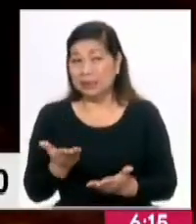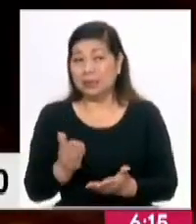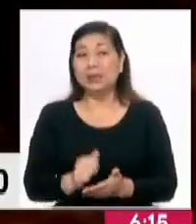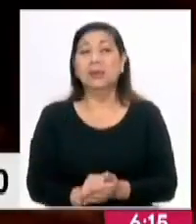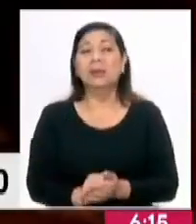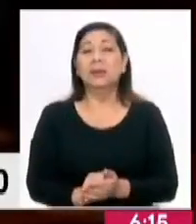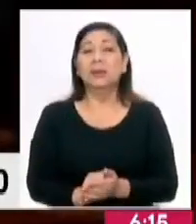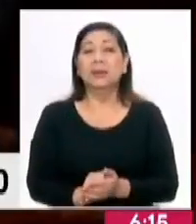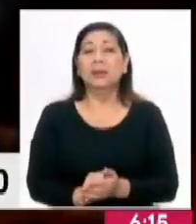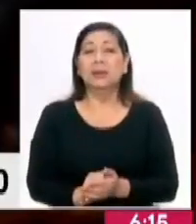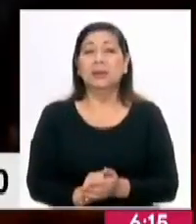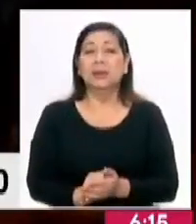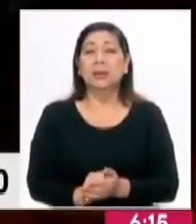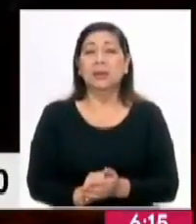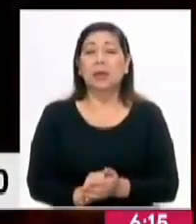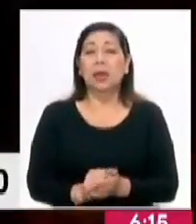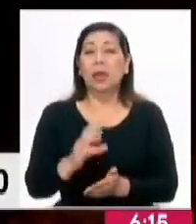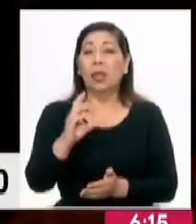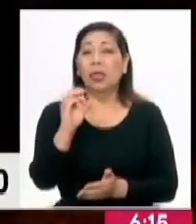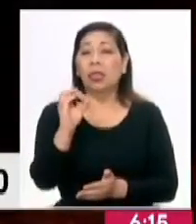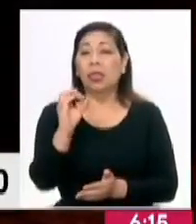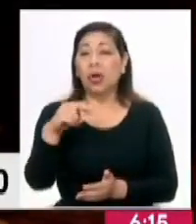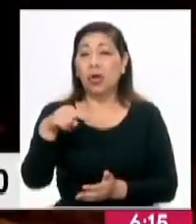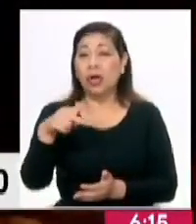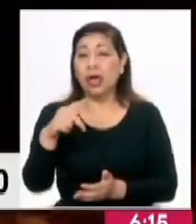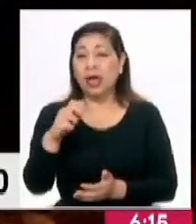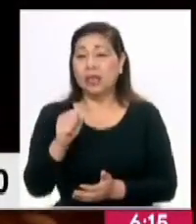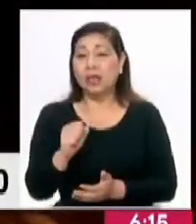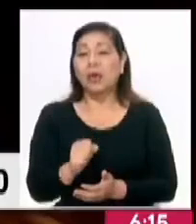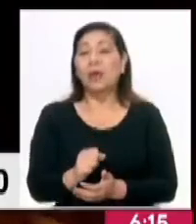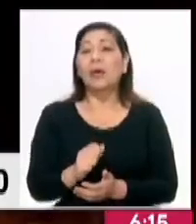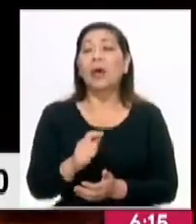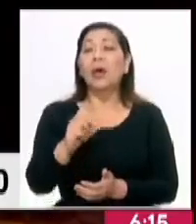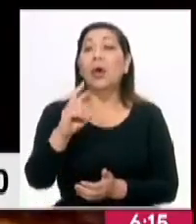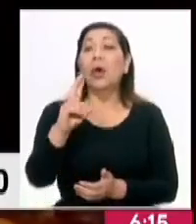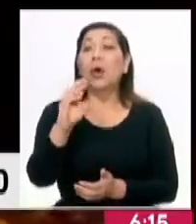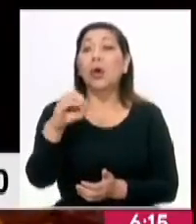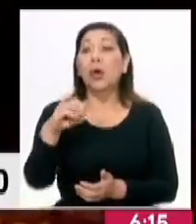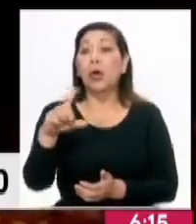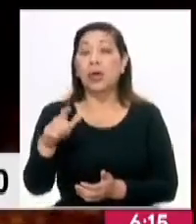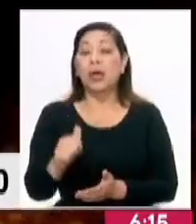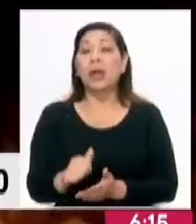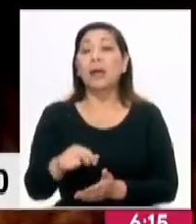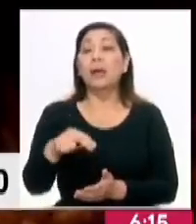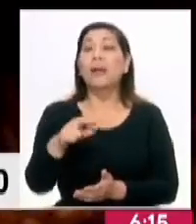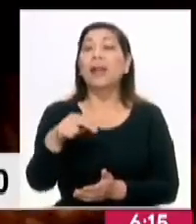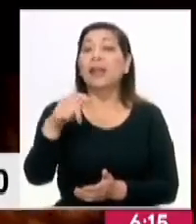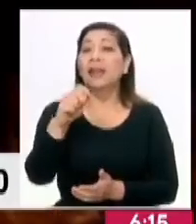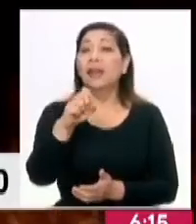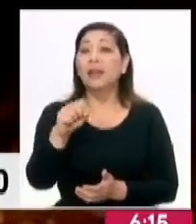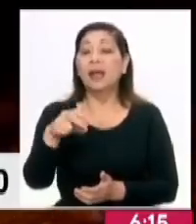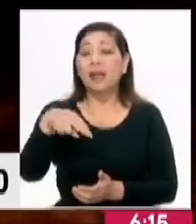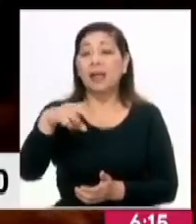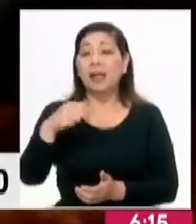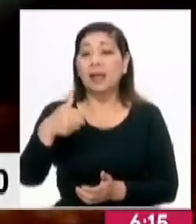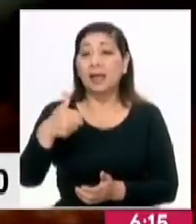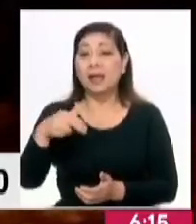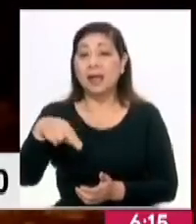se encuentran Donato Espinosa, Ronald Tello, Anthony Vilquez Guamán, Nancy